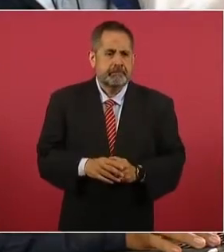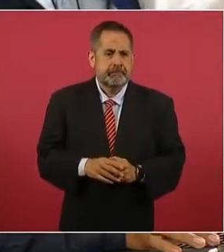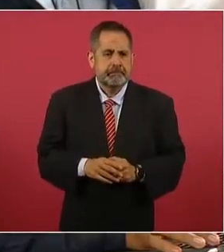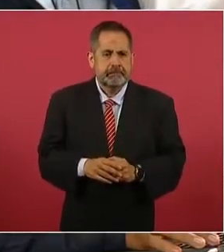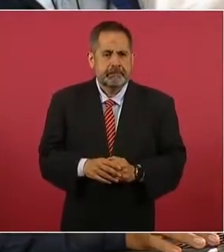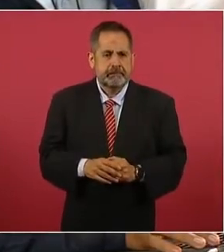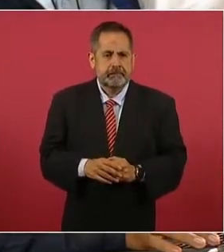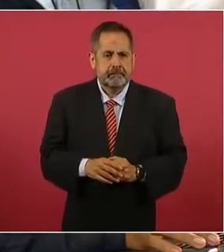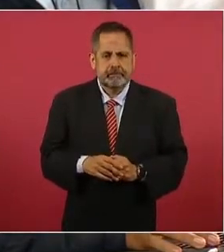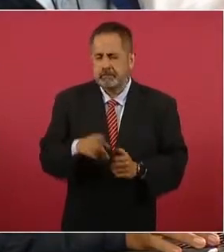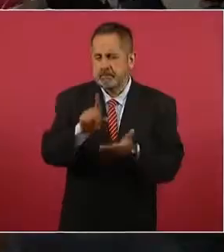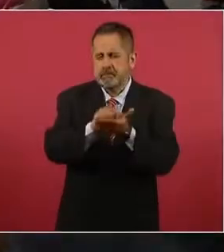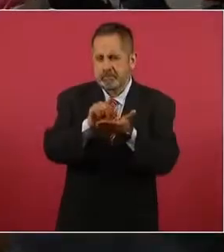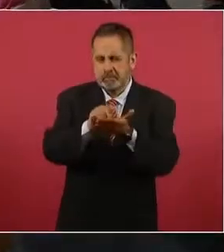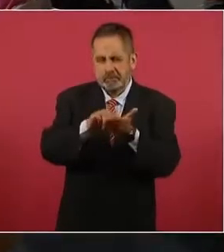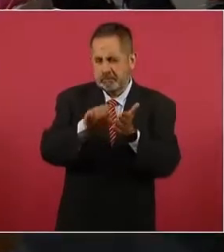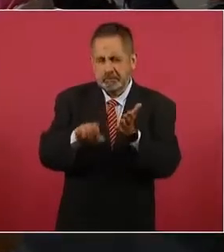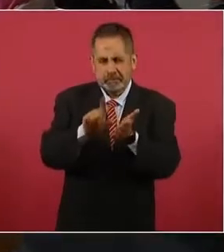Lo de Twitter